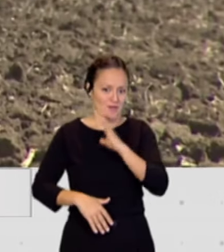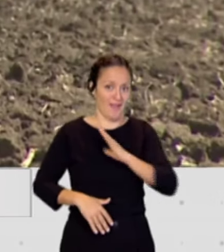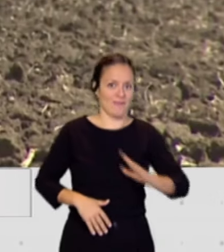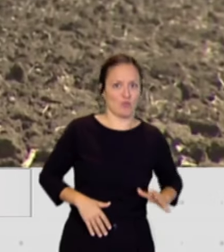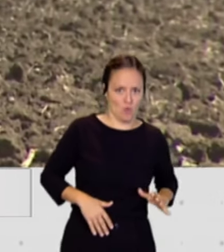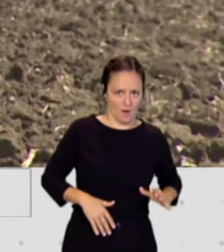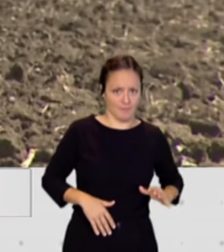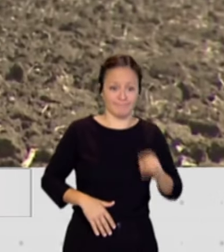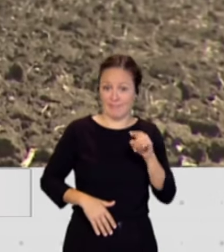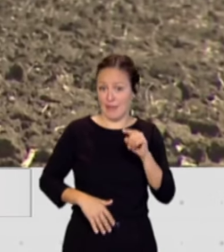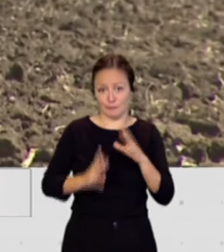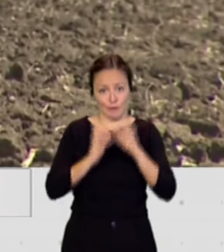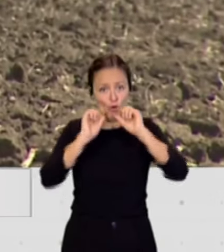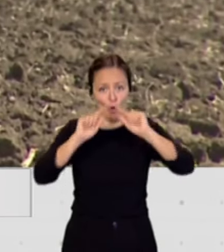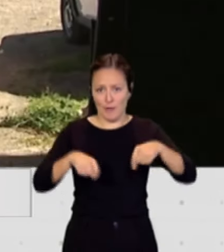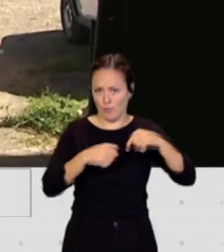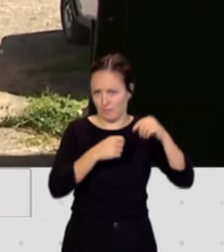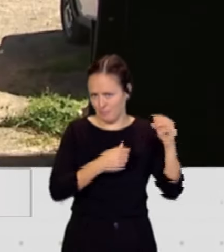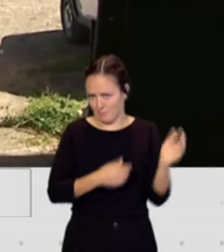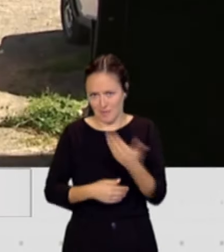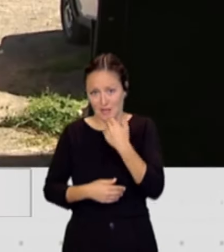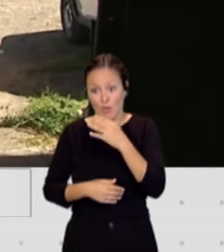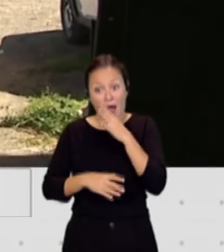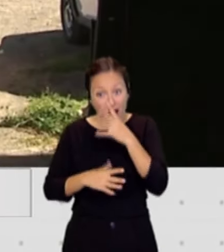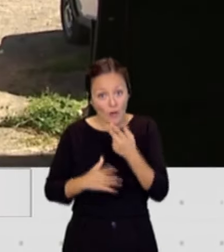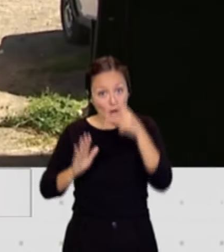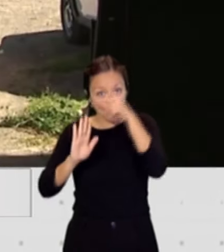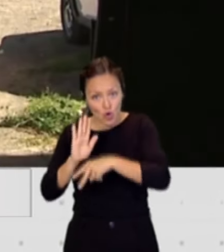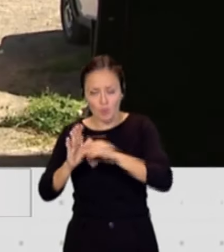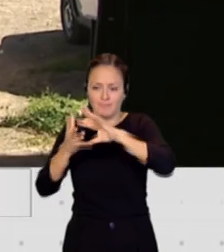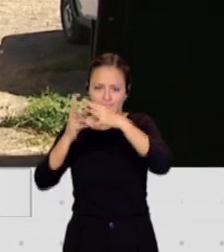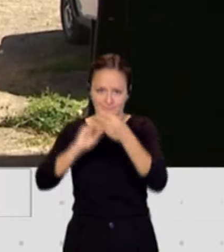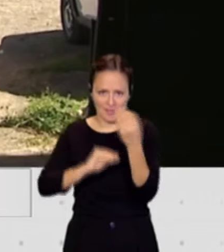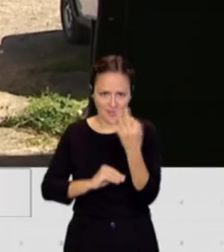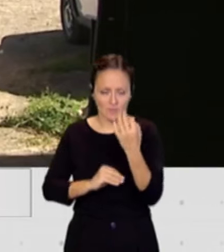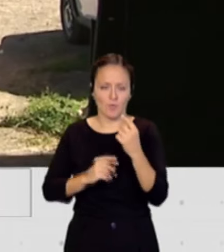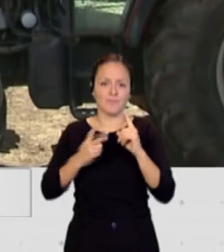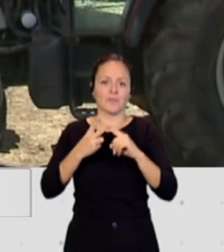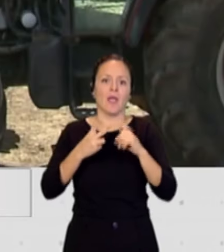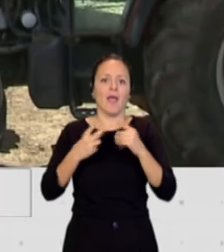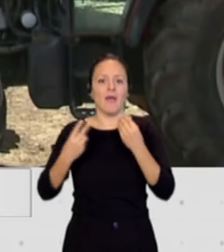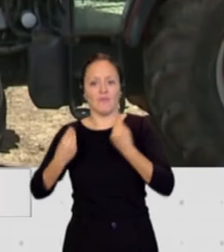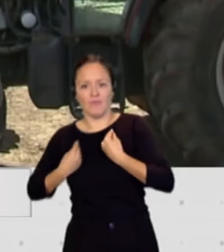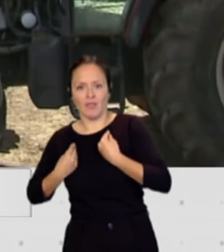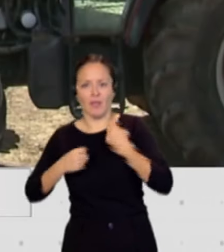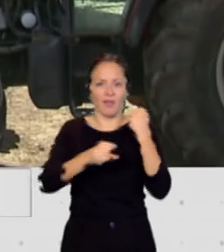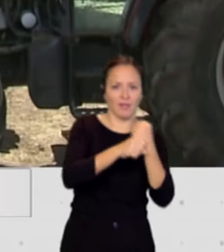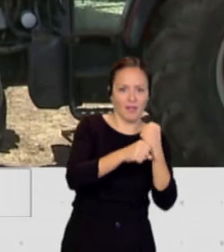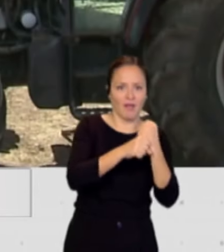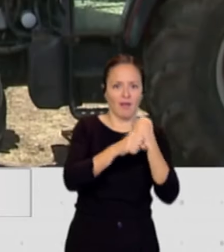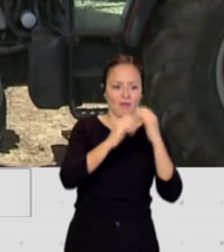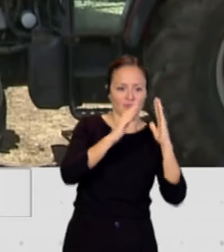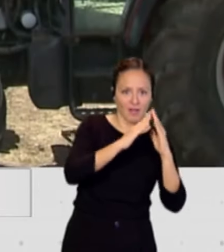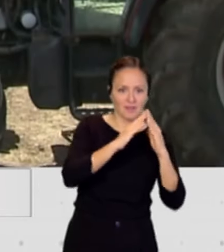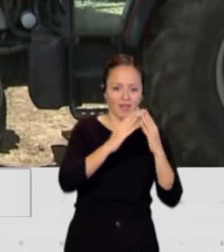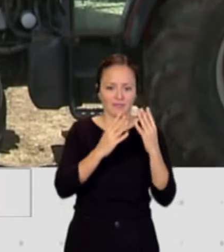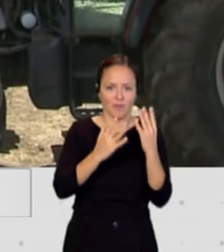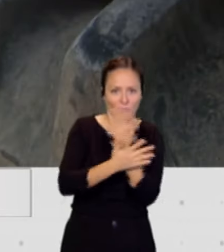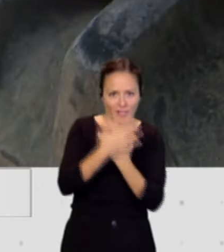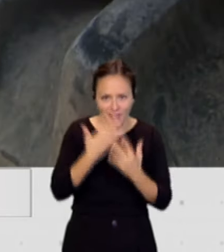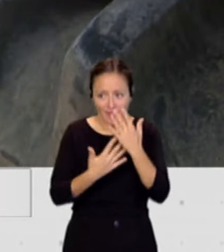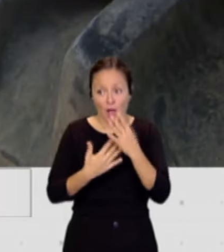está obsoleta en el convenio hay que regularla el marco actual eh la conciliación laboral actualmente el convenio del campo tiene